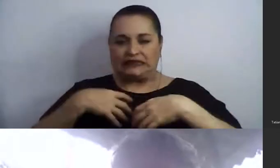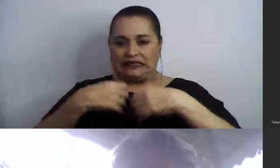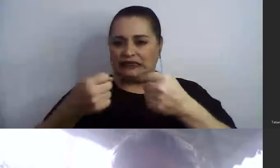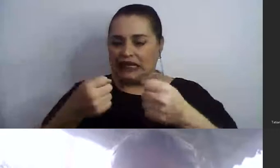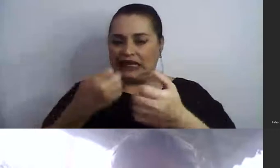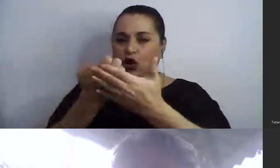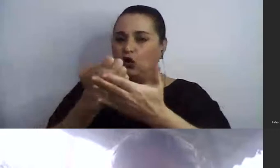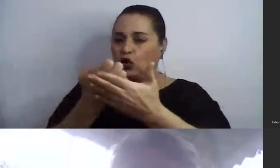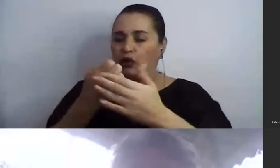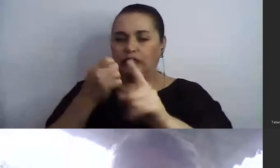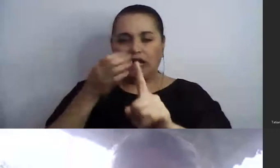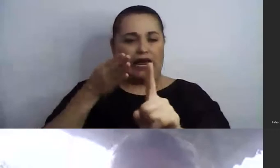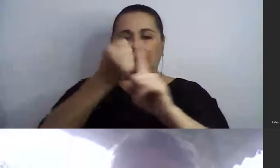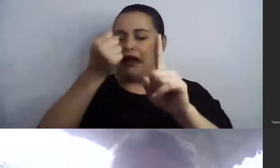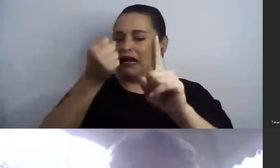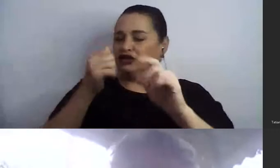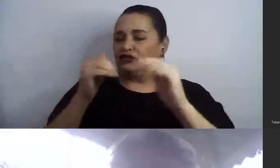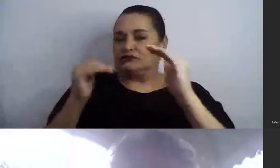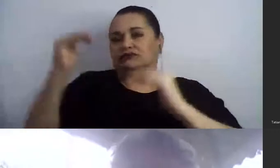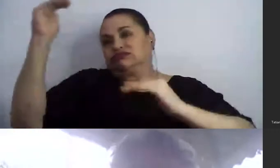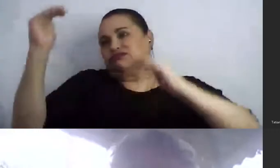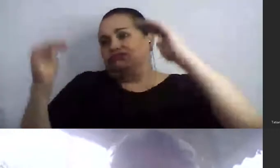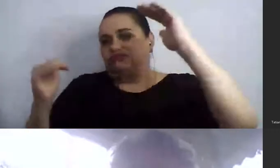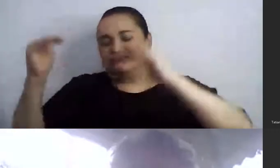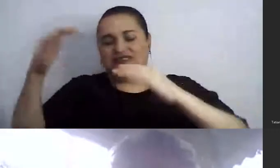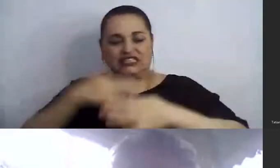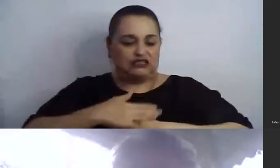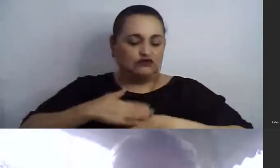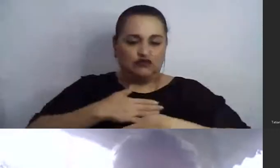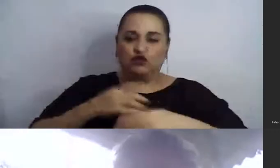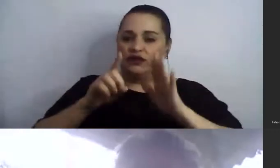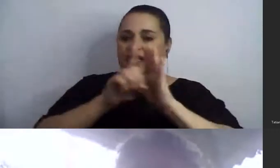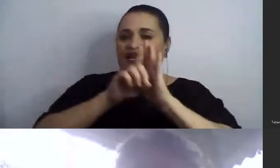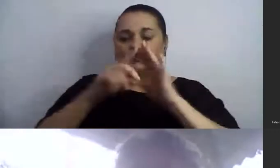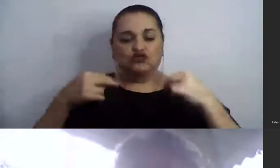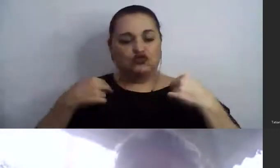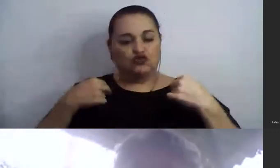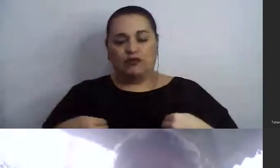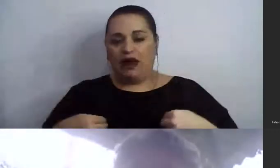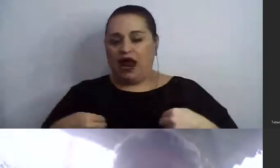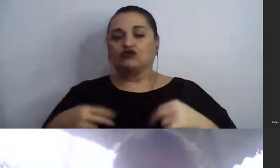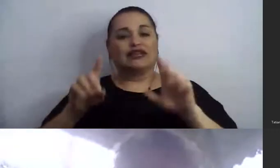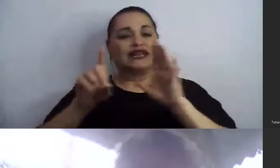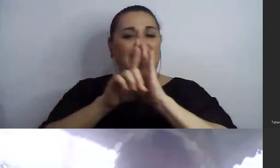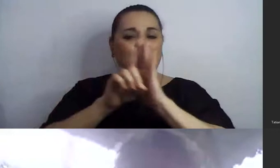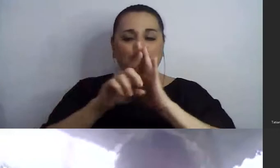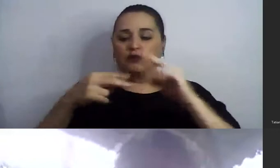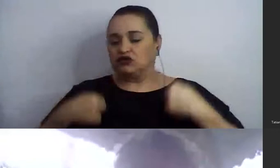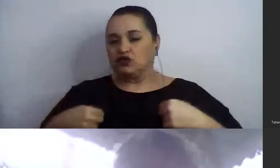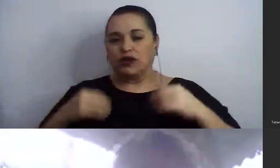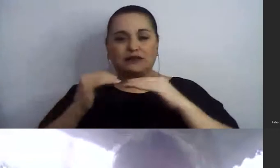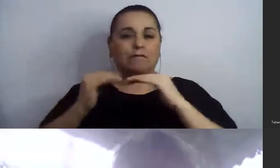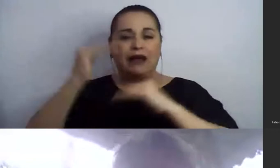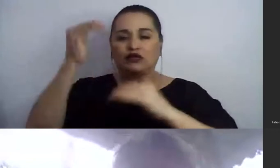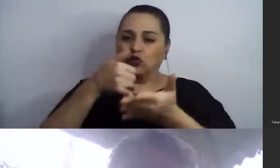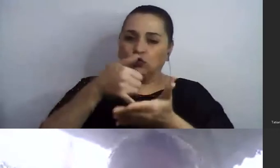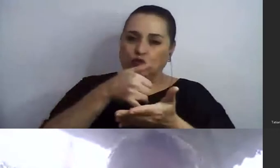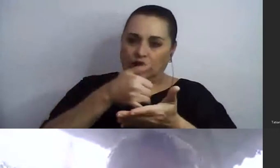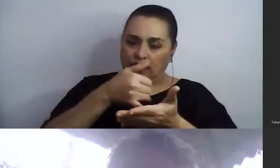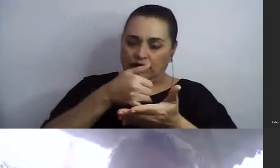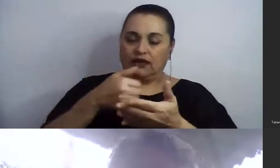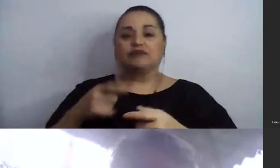con un impacto desproporcionado en el disfrute de los derechos humanos en particular de los derechos de las personas con mayor vulnerabilidad